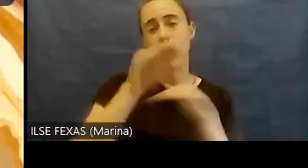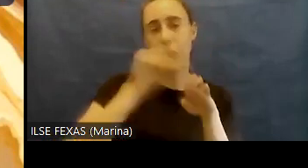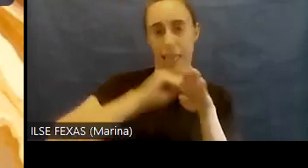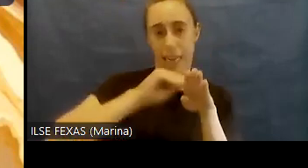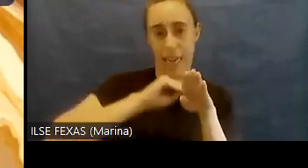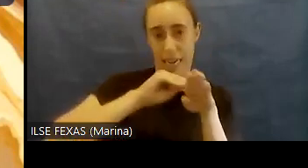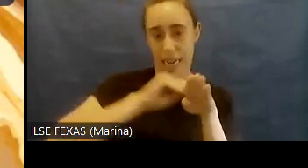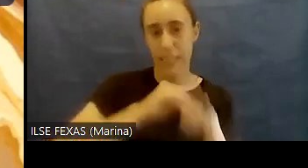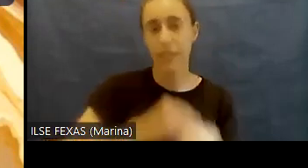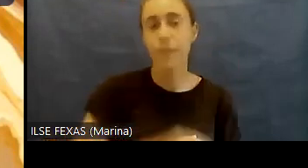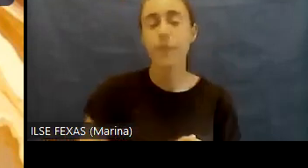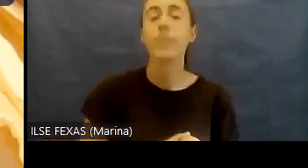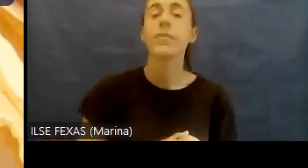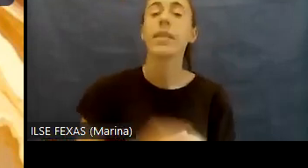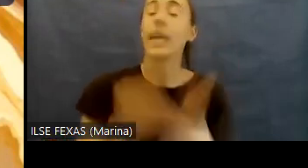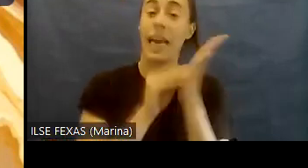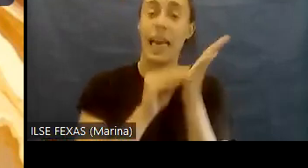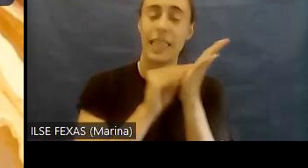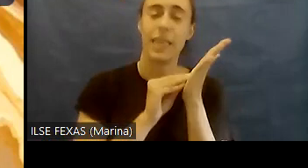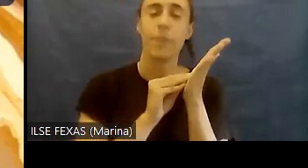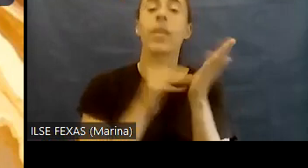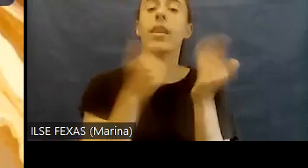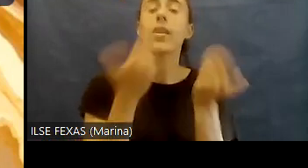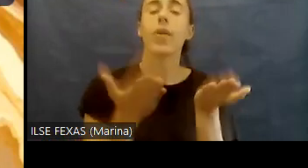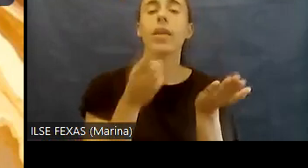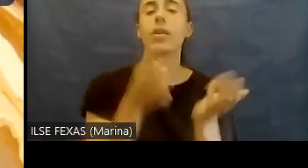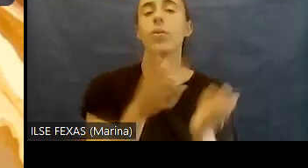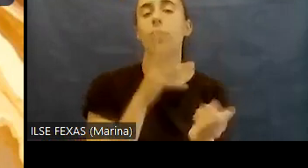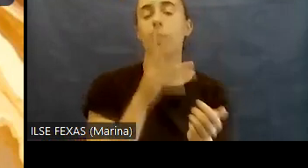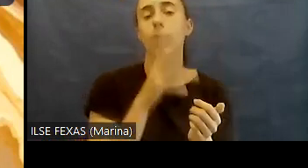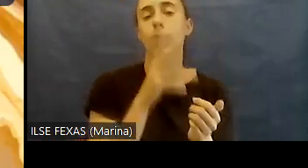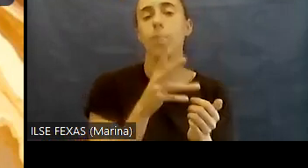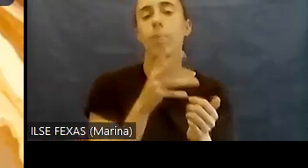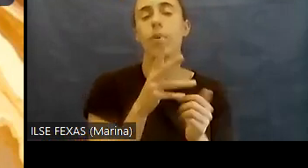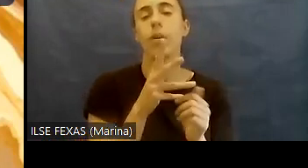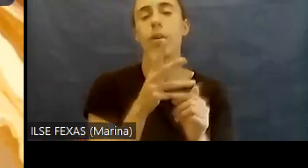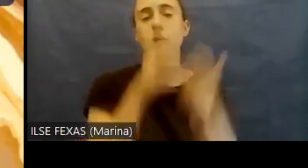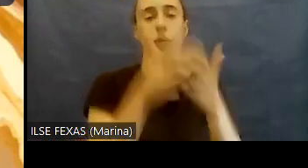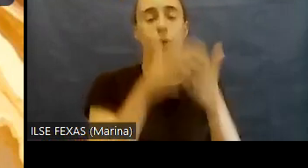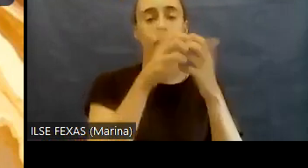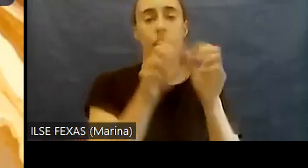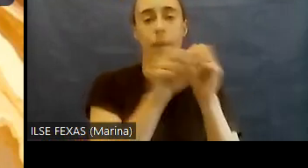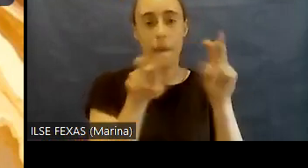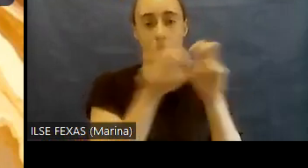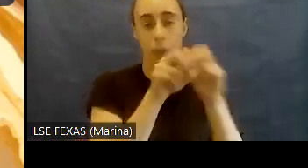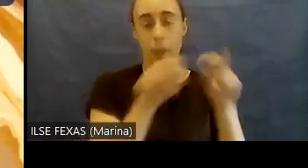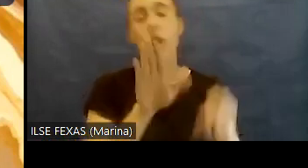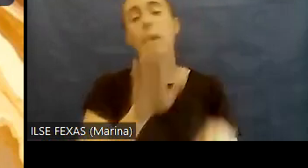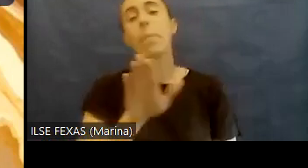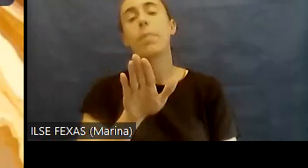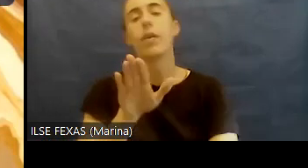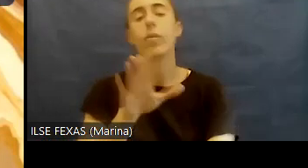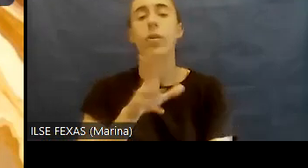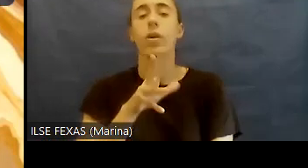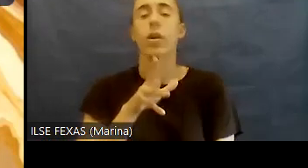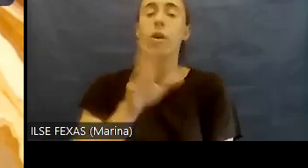pues ese acúmulo de grasa puede venir de la oxidación, como hemos comentado en alguna ocasión, pero también puede provenir